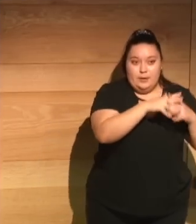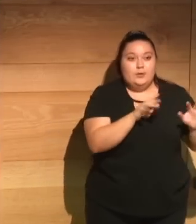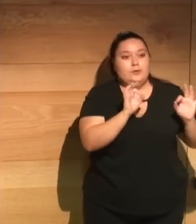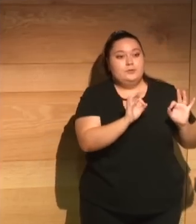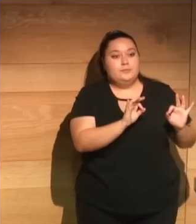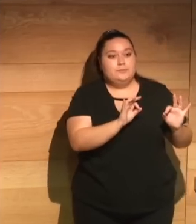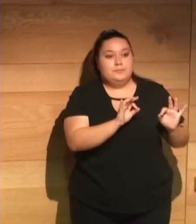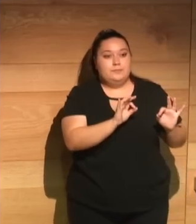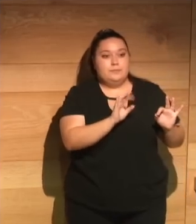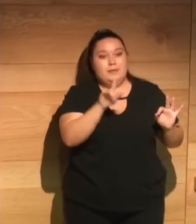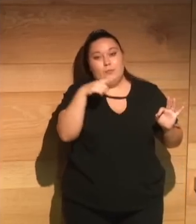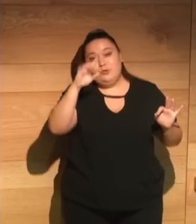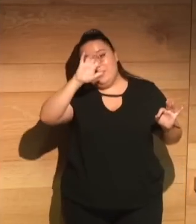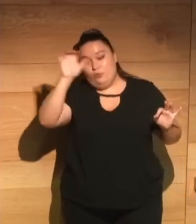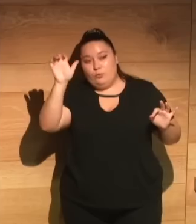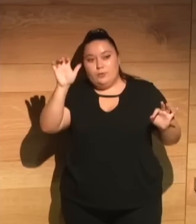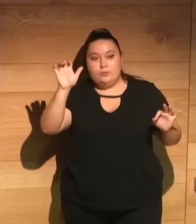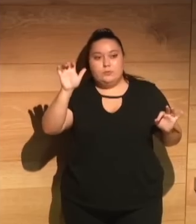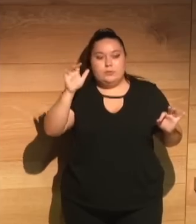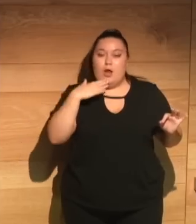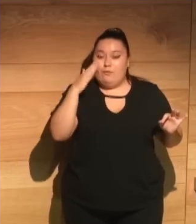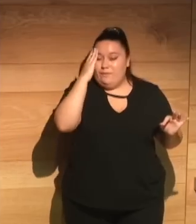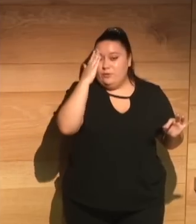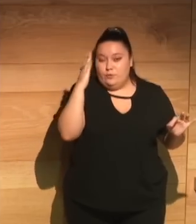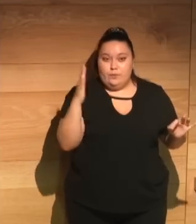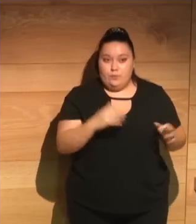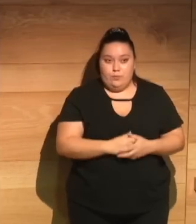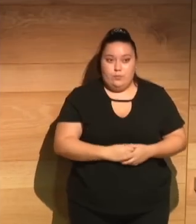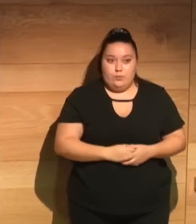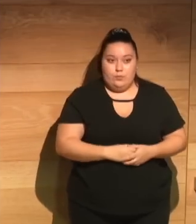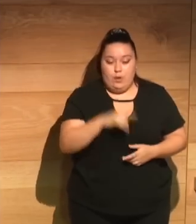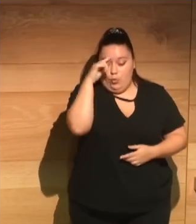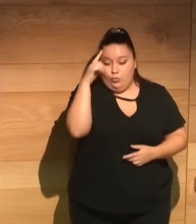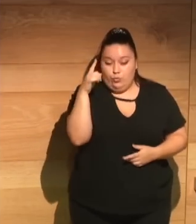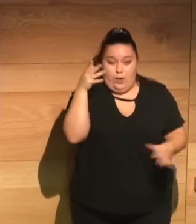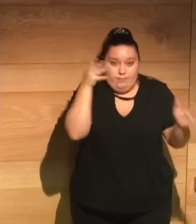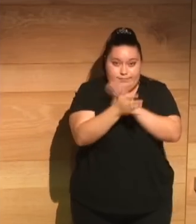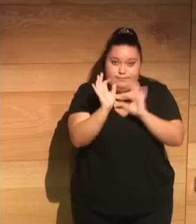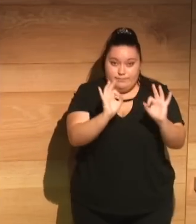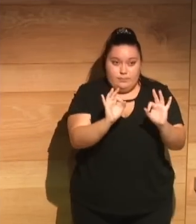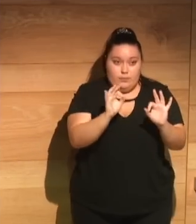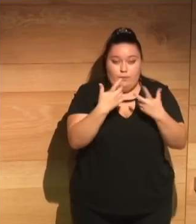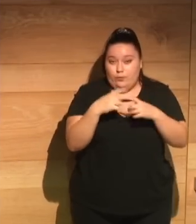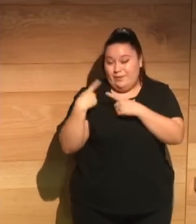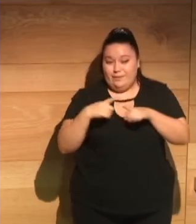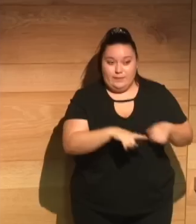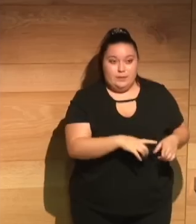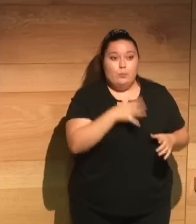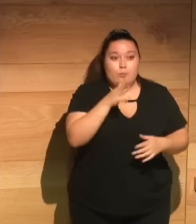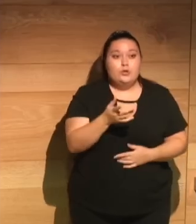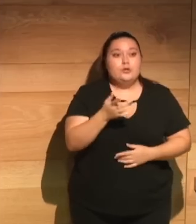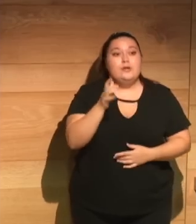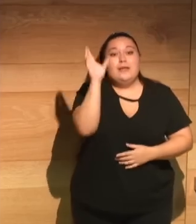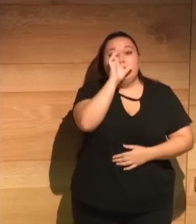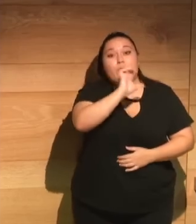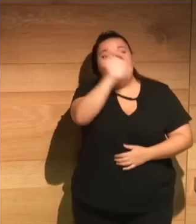estos procedimientos, y los europeos, que es filosófica, que define una cultura y que tiene funciones distintas, y esa es la razón por la que los científicos